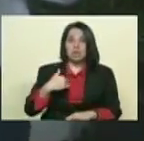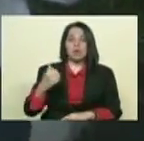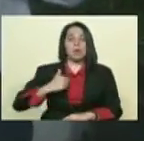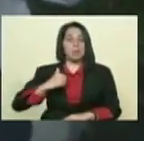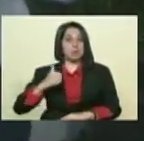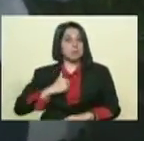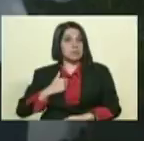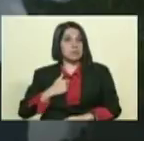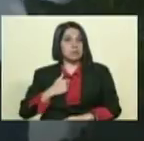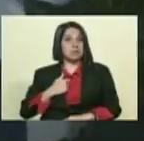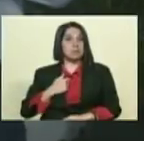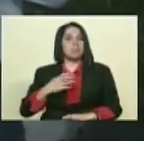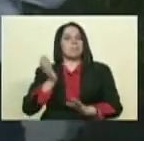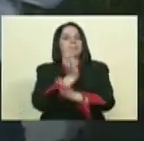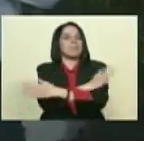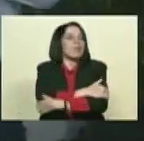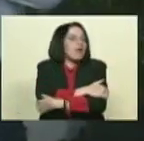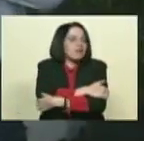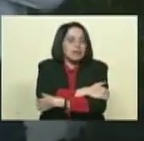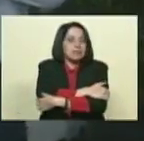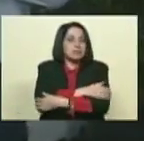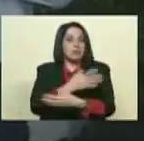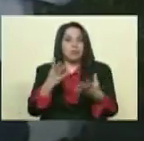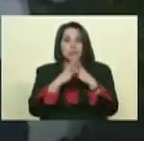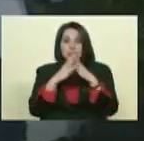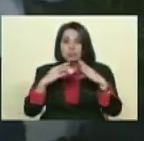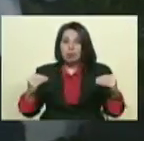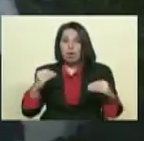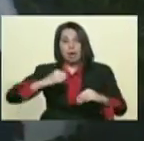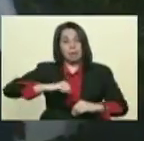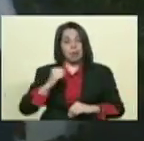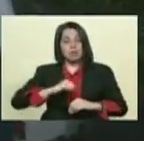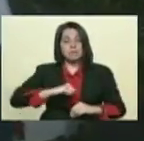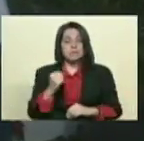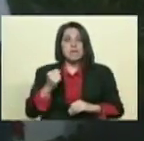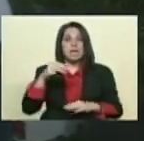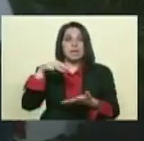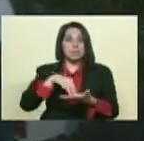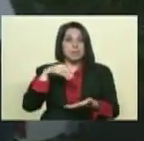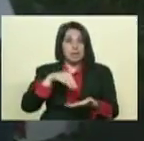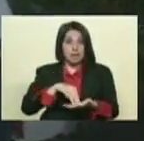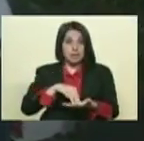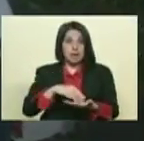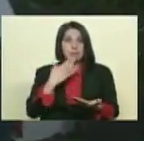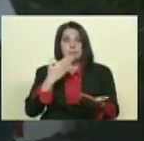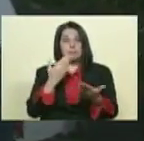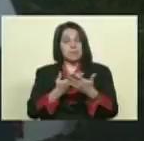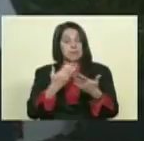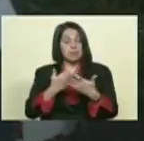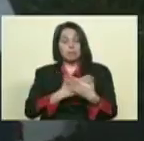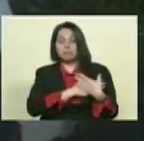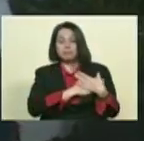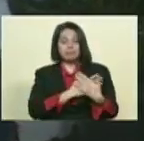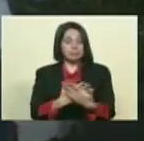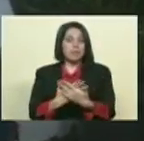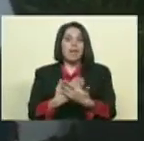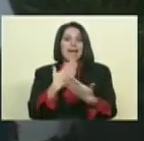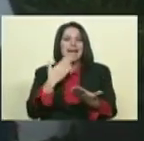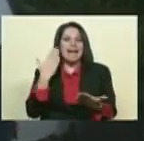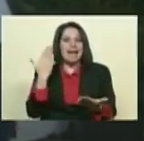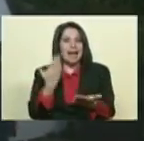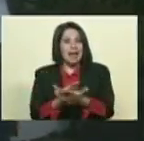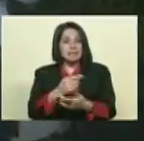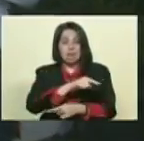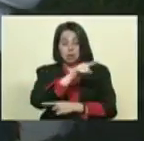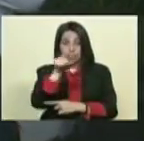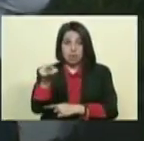para mandarle un abrazo en nombre de la Policía Regional del Estado Miranda, quien me ha pedido le transmita el agradecimiento, ya que